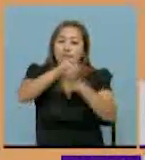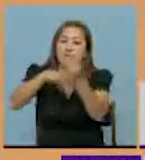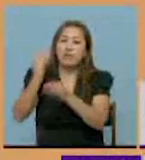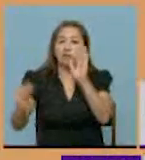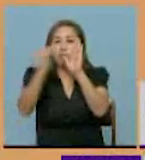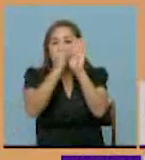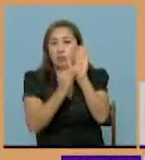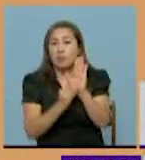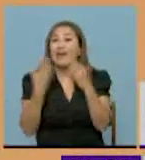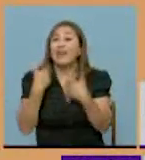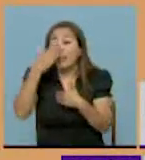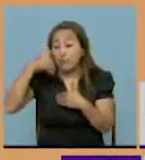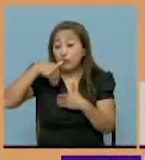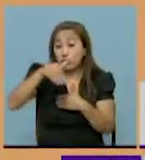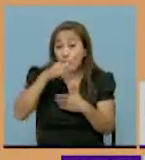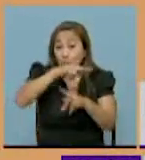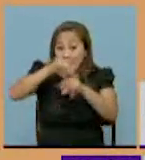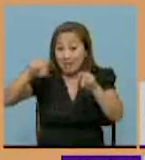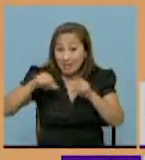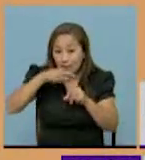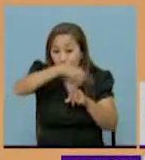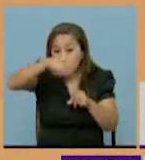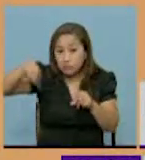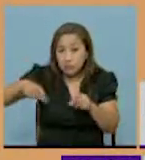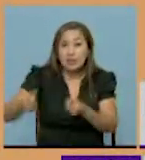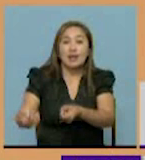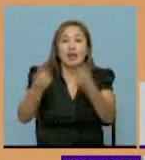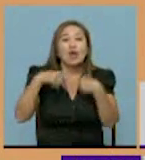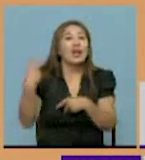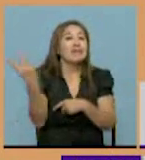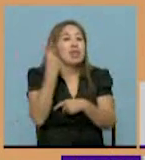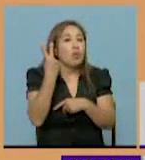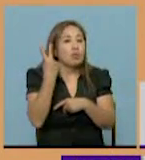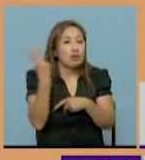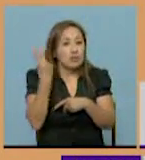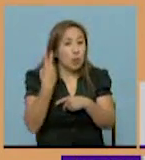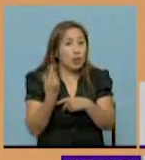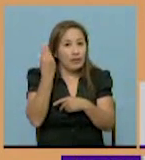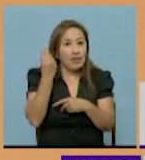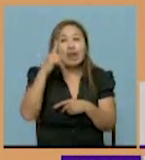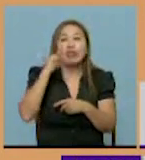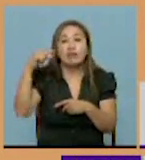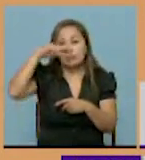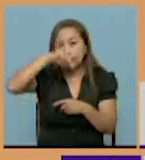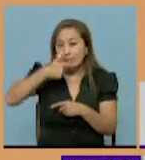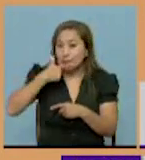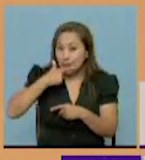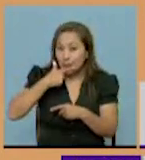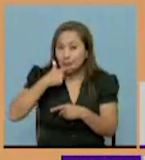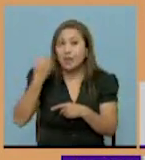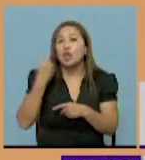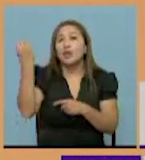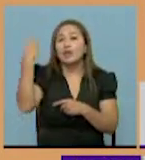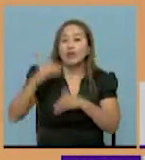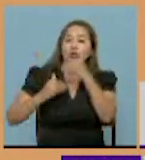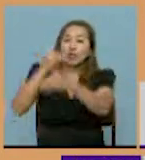¿verdad? Exactamente. Este ya es el segundo sorteo que hacemos para San Salvador de Jujuy. Está previsto para el día 7 de septiembre en el Banco de